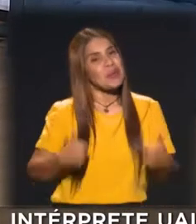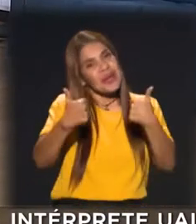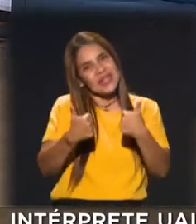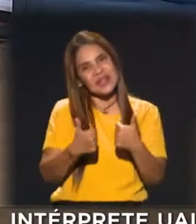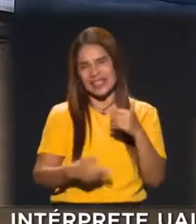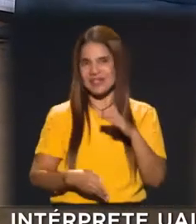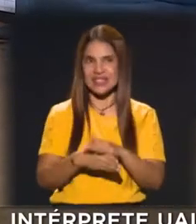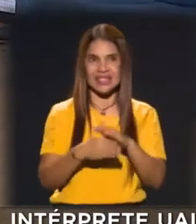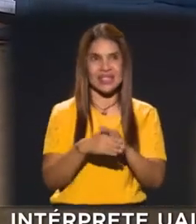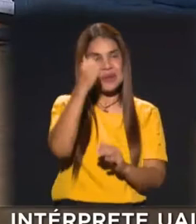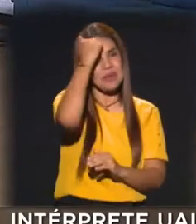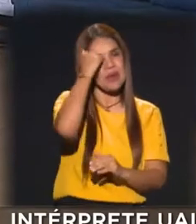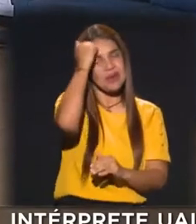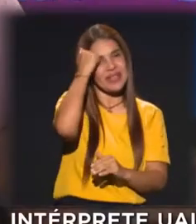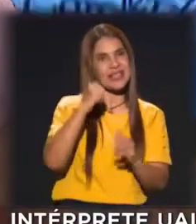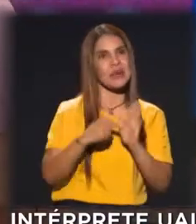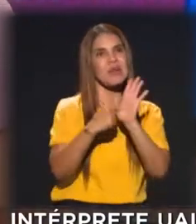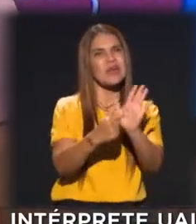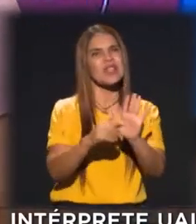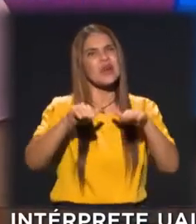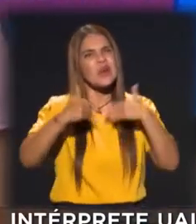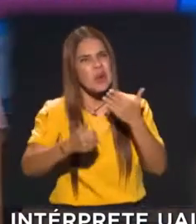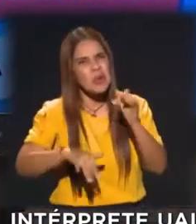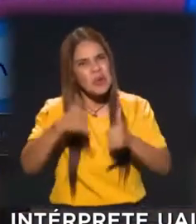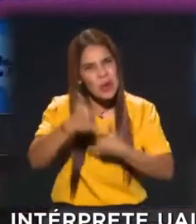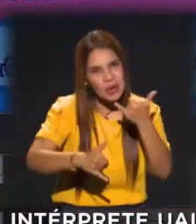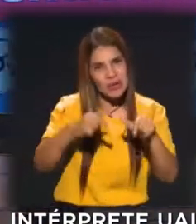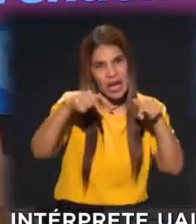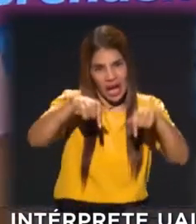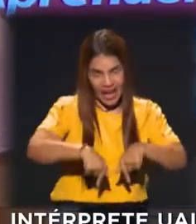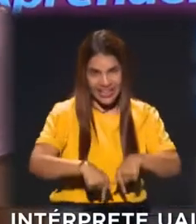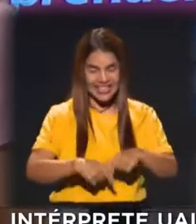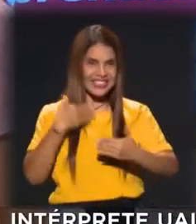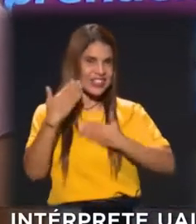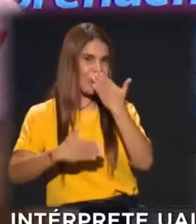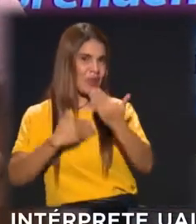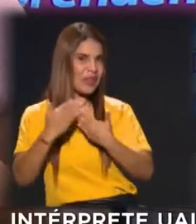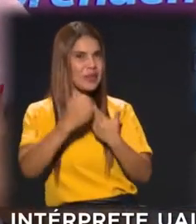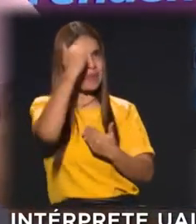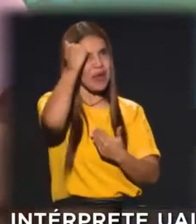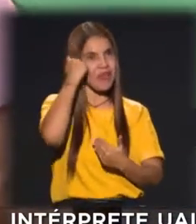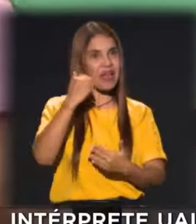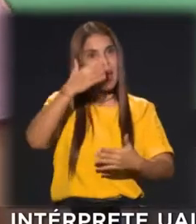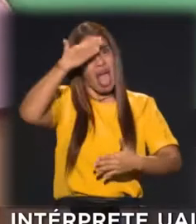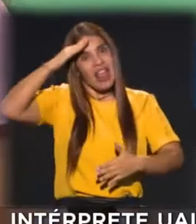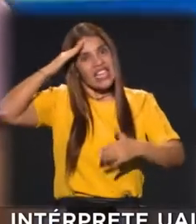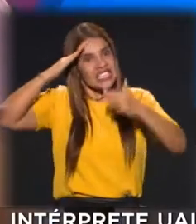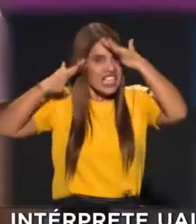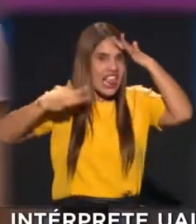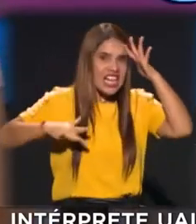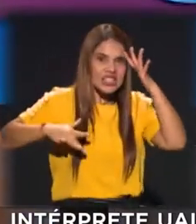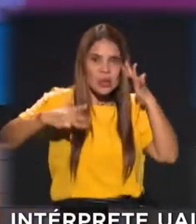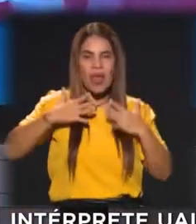Bueno, y acá como la profesora que nos acaba de mostrar cómo hacer una golosa, nosotros acá también estamos disfrutando, profe, vea, soy sudando